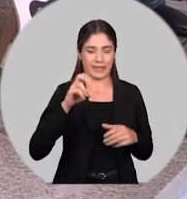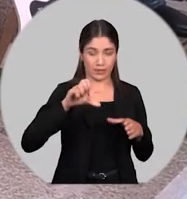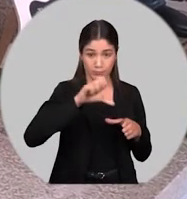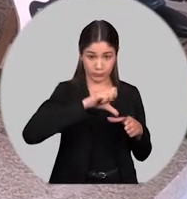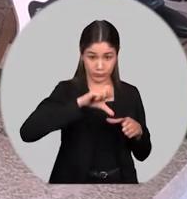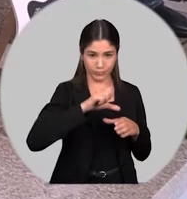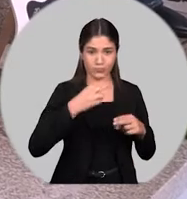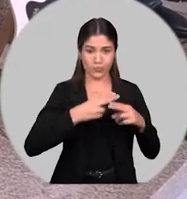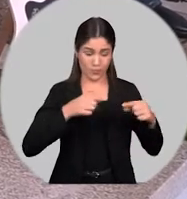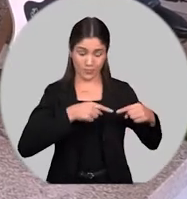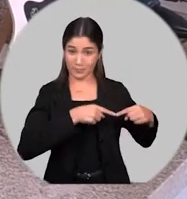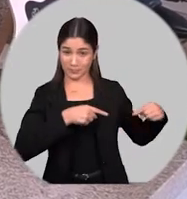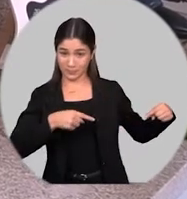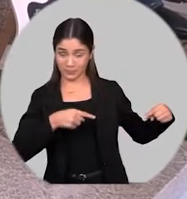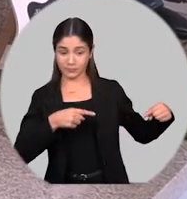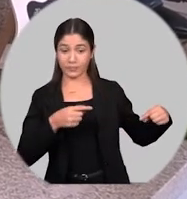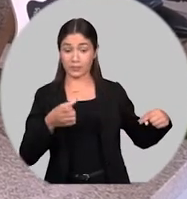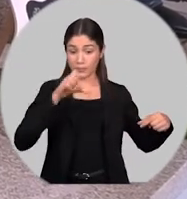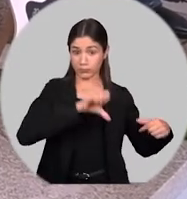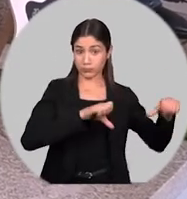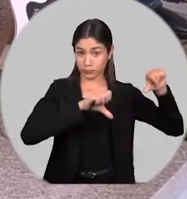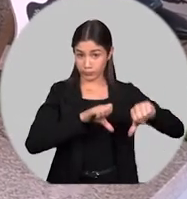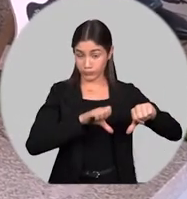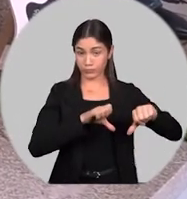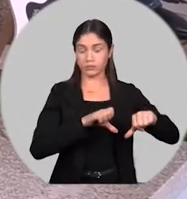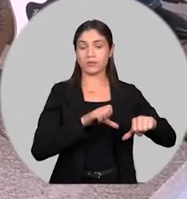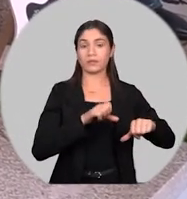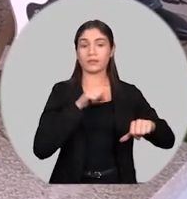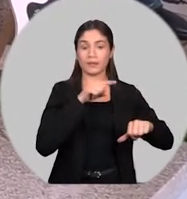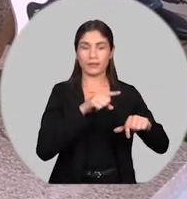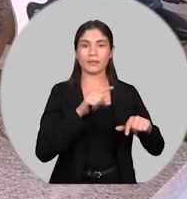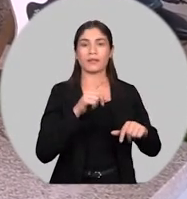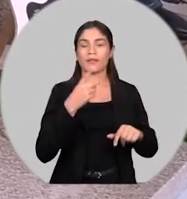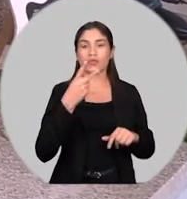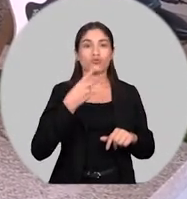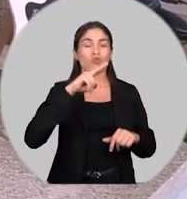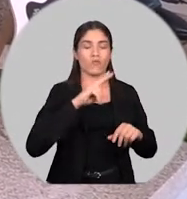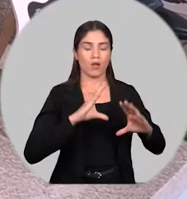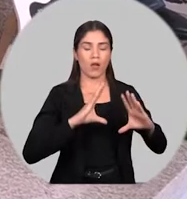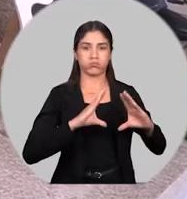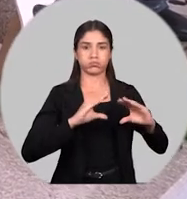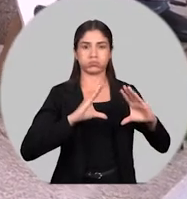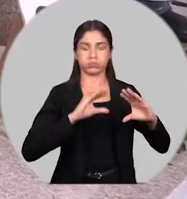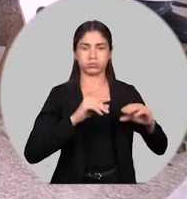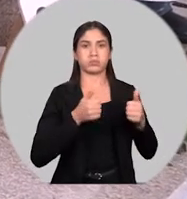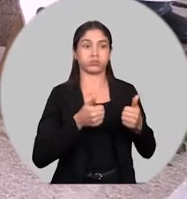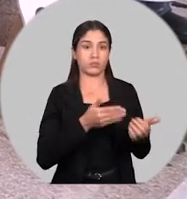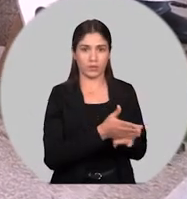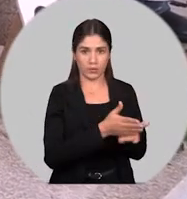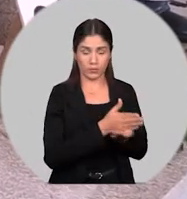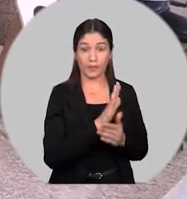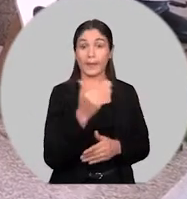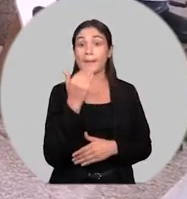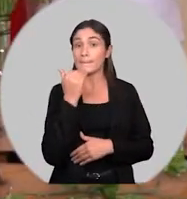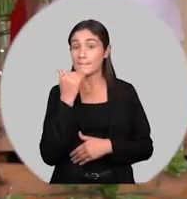vinagre de alcohol con bicarbonato de sodio, le va a dar una esponjosidad muy buena a nuestra